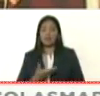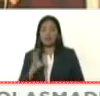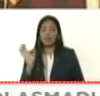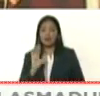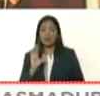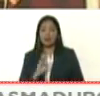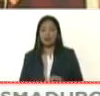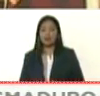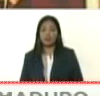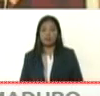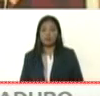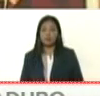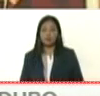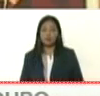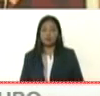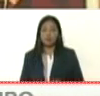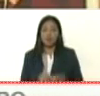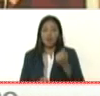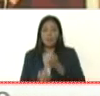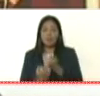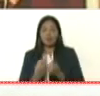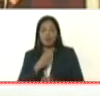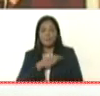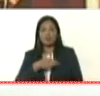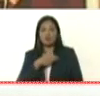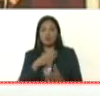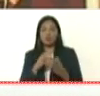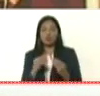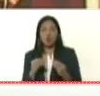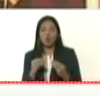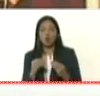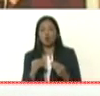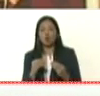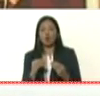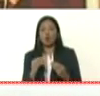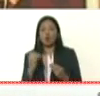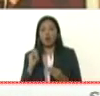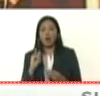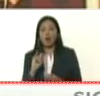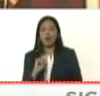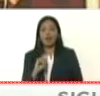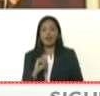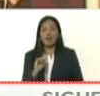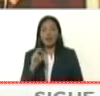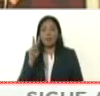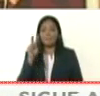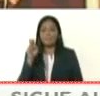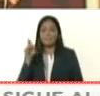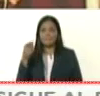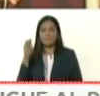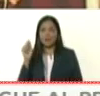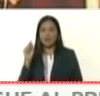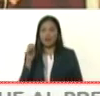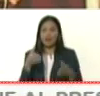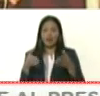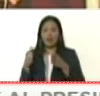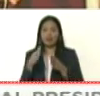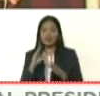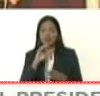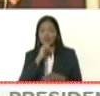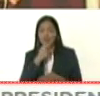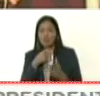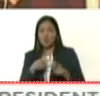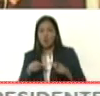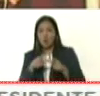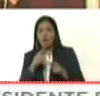Caracas, en la base de Misiones. Base de Misiones, La Veguita, allá en la carretera vieja de Macarao. Por